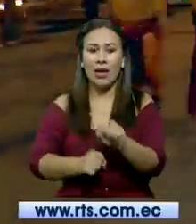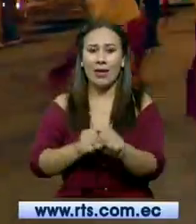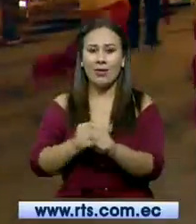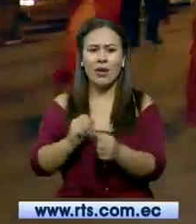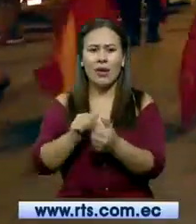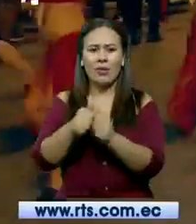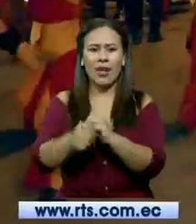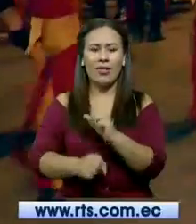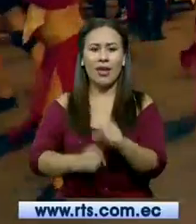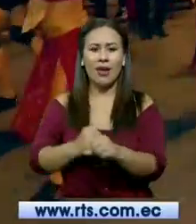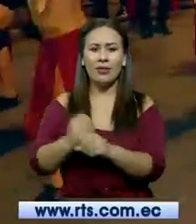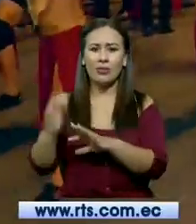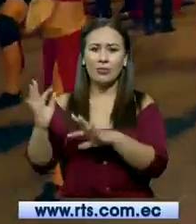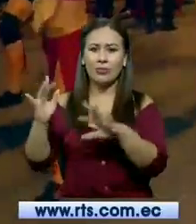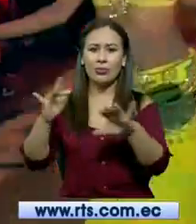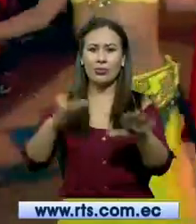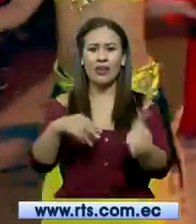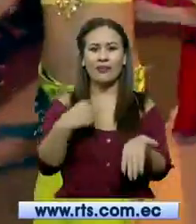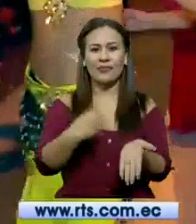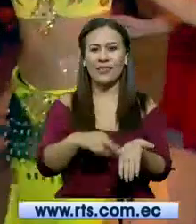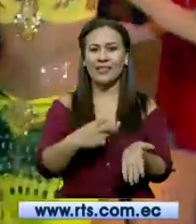asiste y participa en las mascaradas.